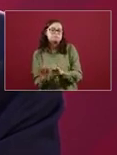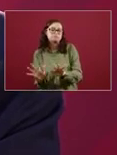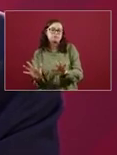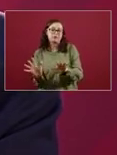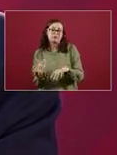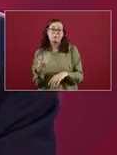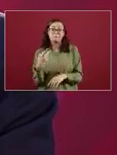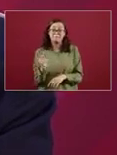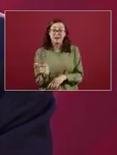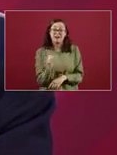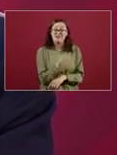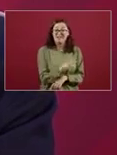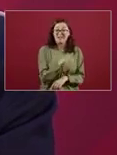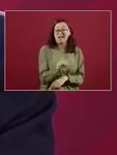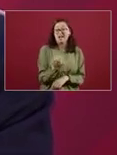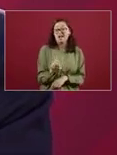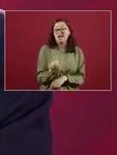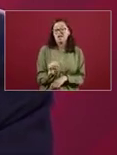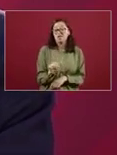Pero ese artículo